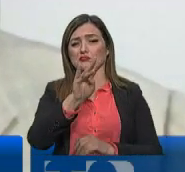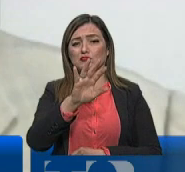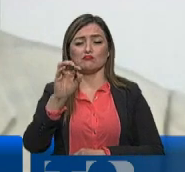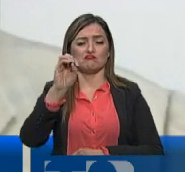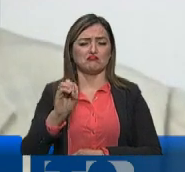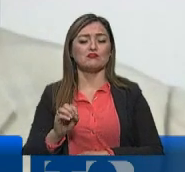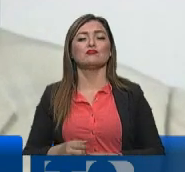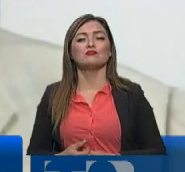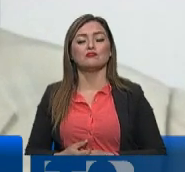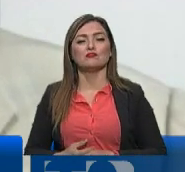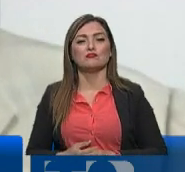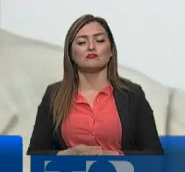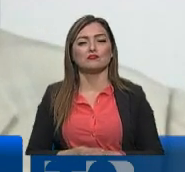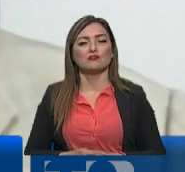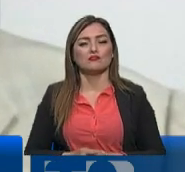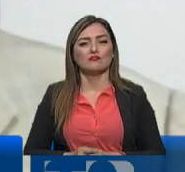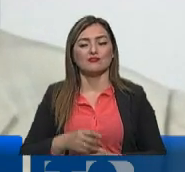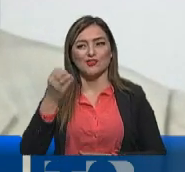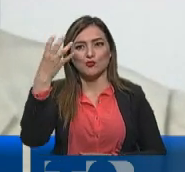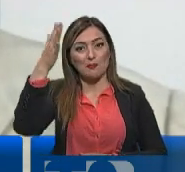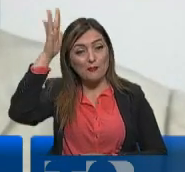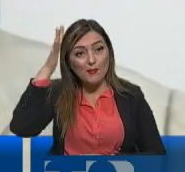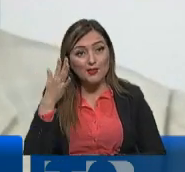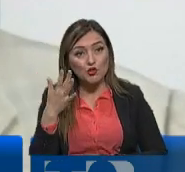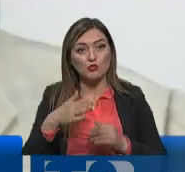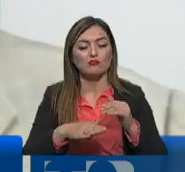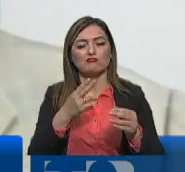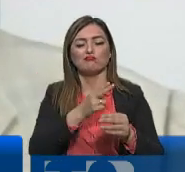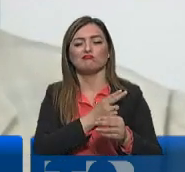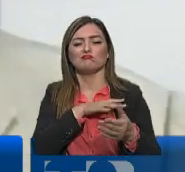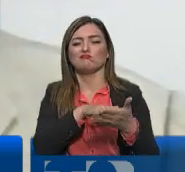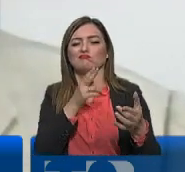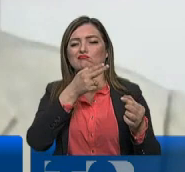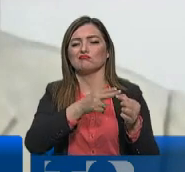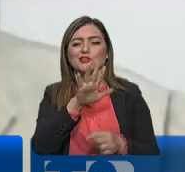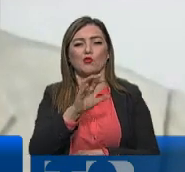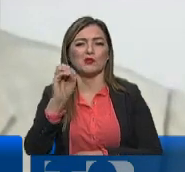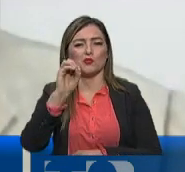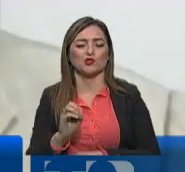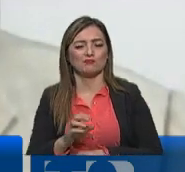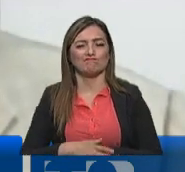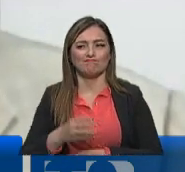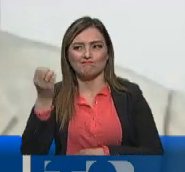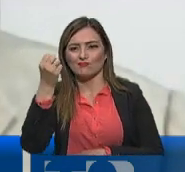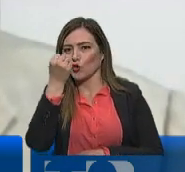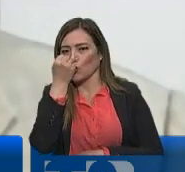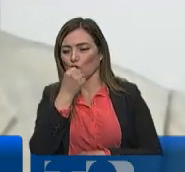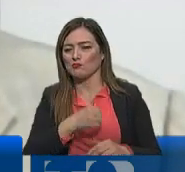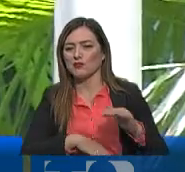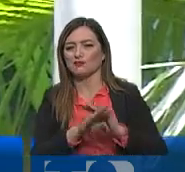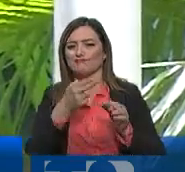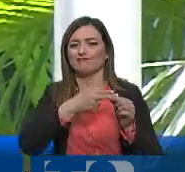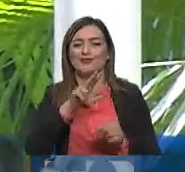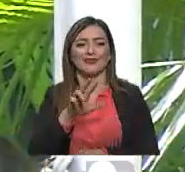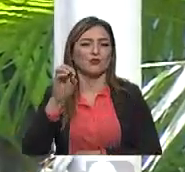del aforo, los semáforos amarillos 50% de aforo y el semáforo rojo 30% de